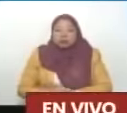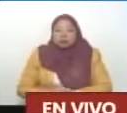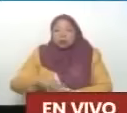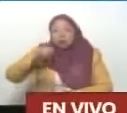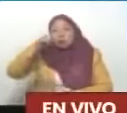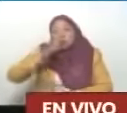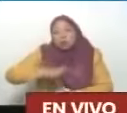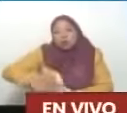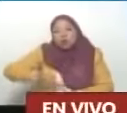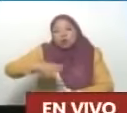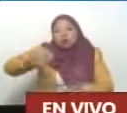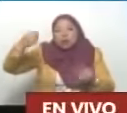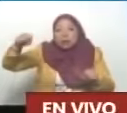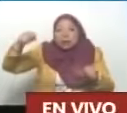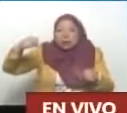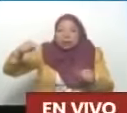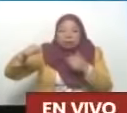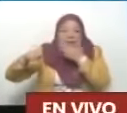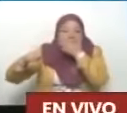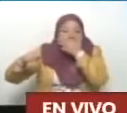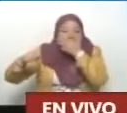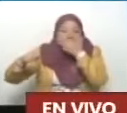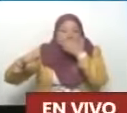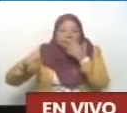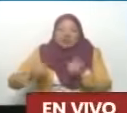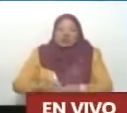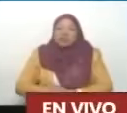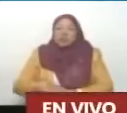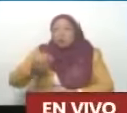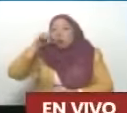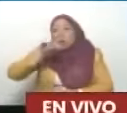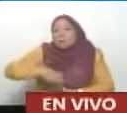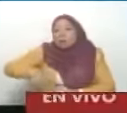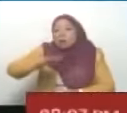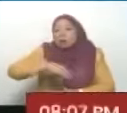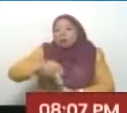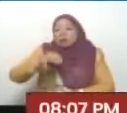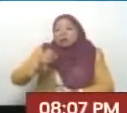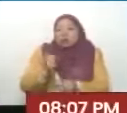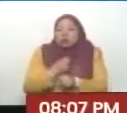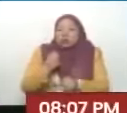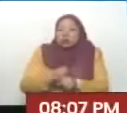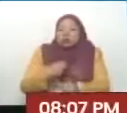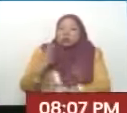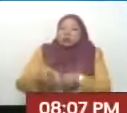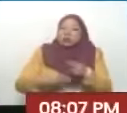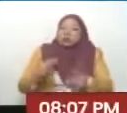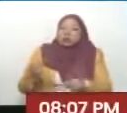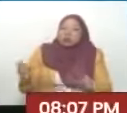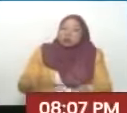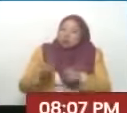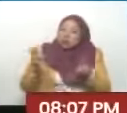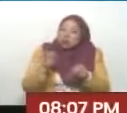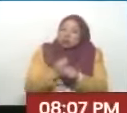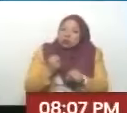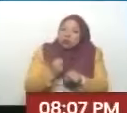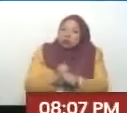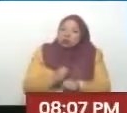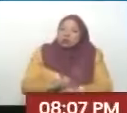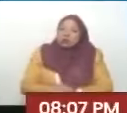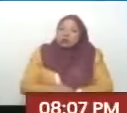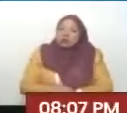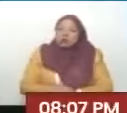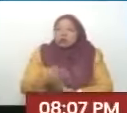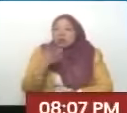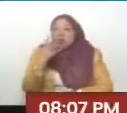Pueblo que ejercita su poder es pueblo que transita los caminos de la victoria. A